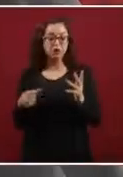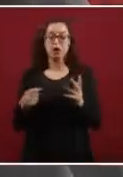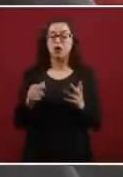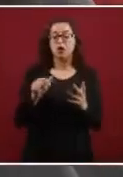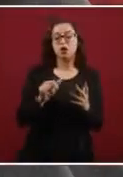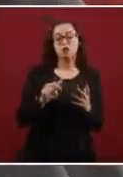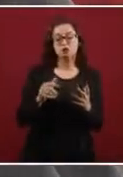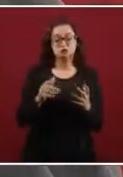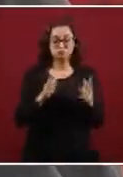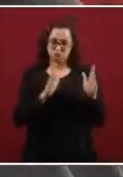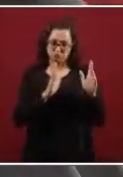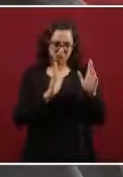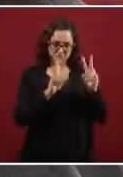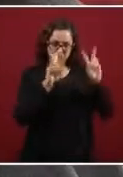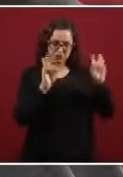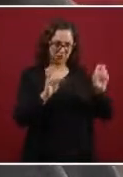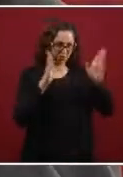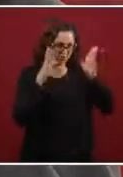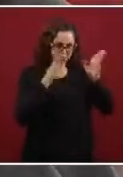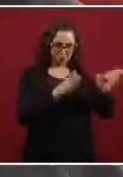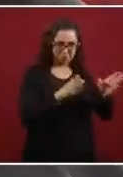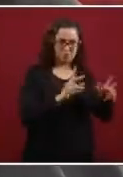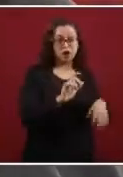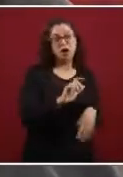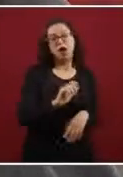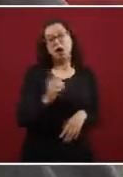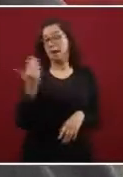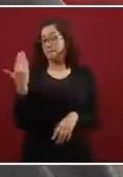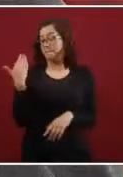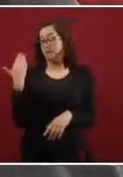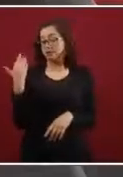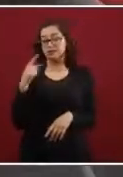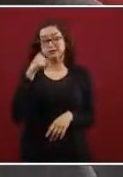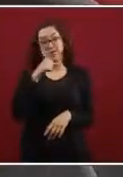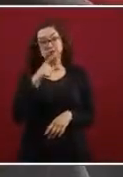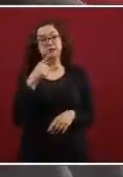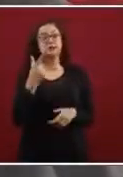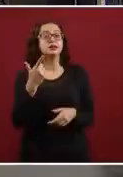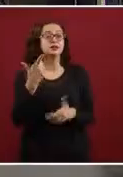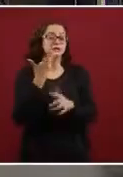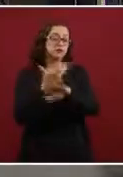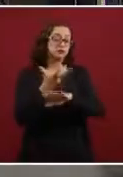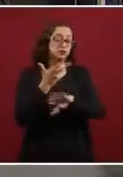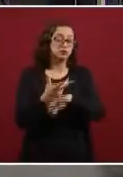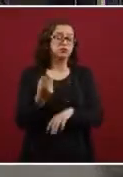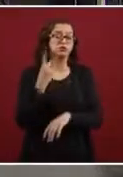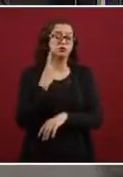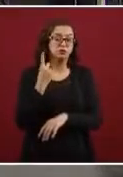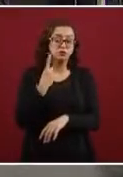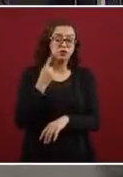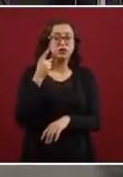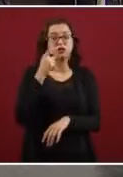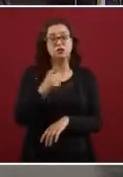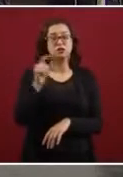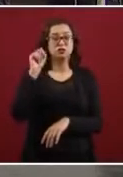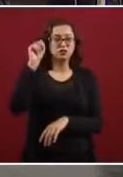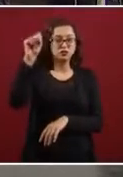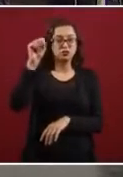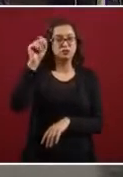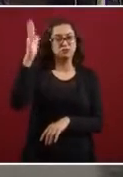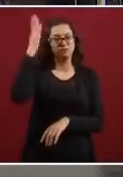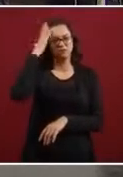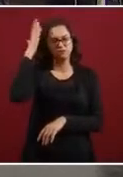otras preocupaciones entre congresistas y líderes sindicales de Estados Unidos sobre si México